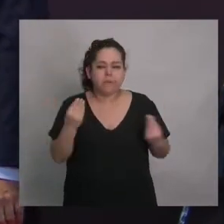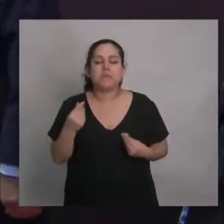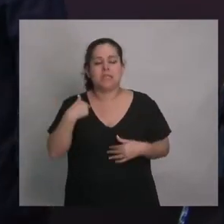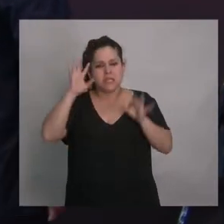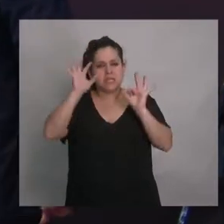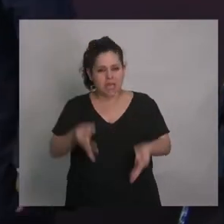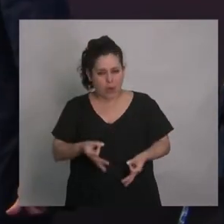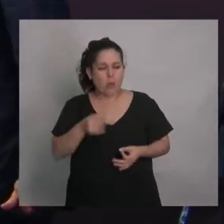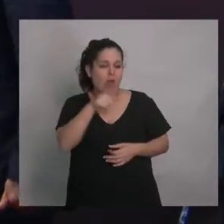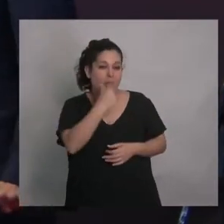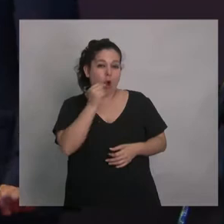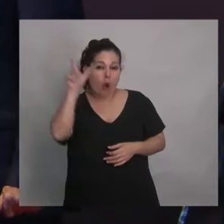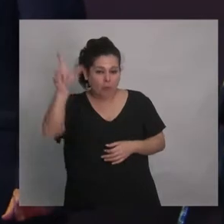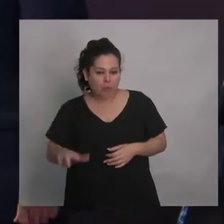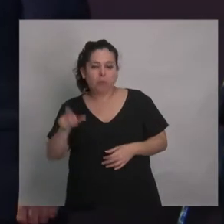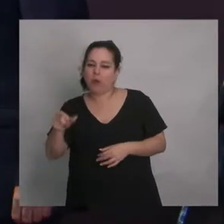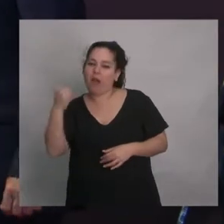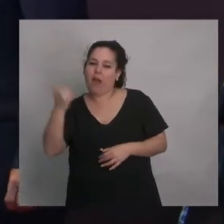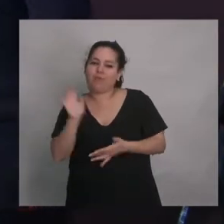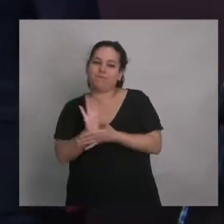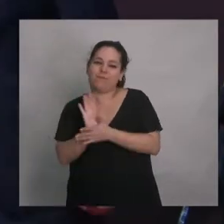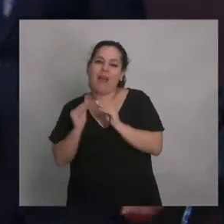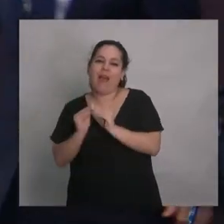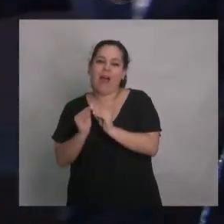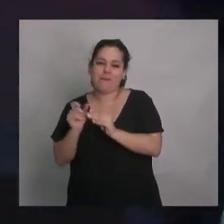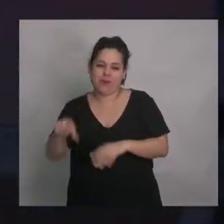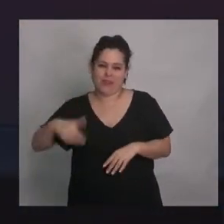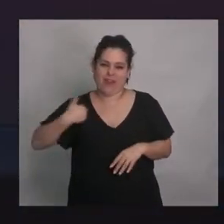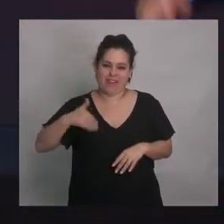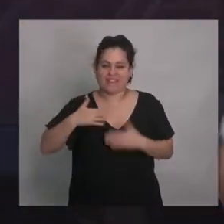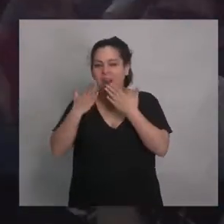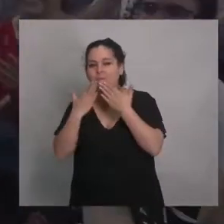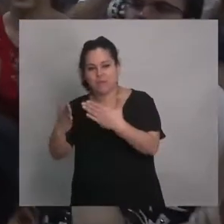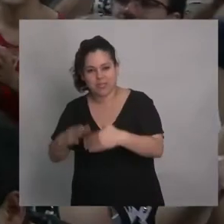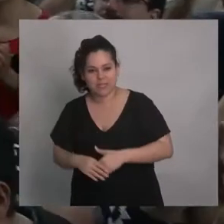tienen un gran amigo de la argentina también gracias urne